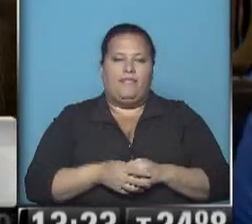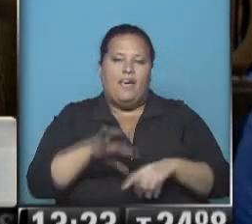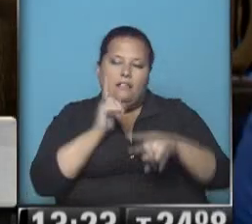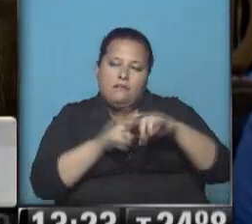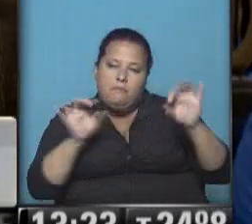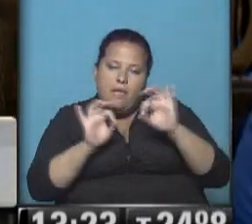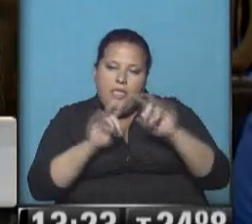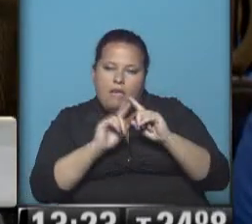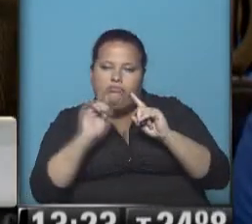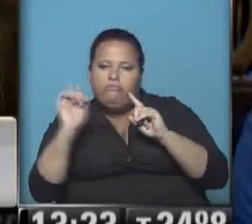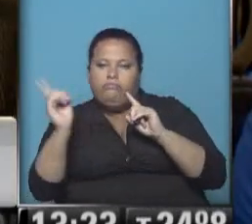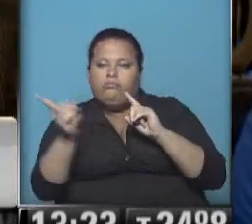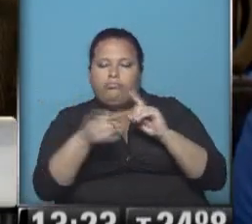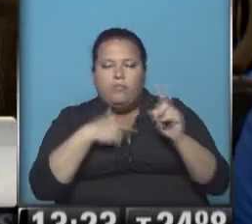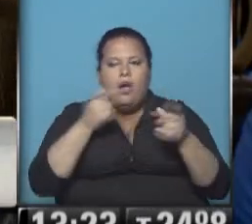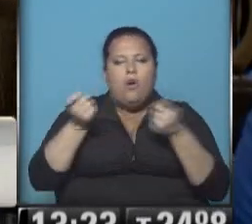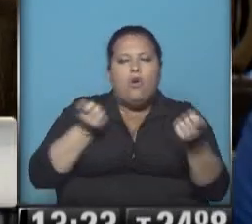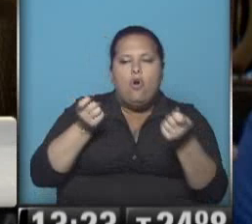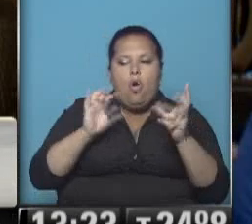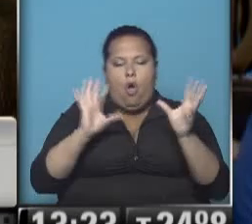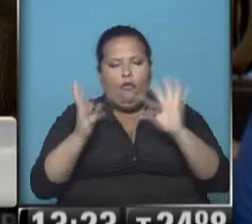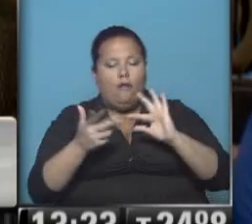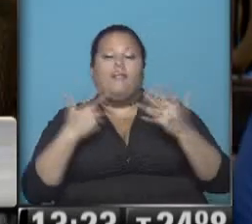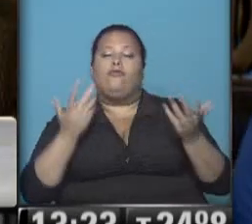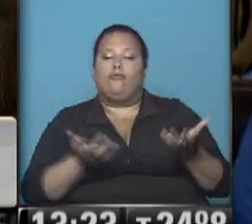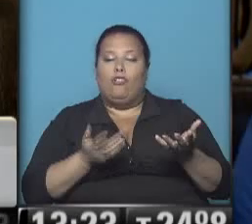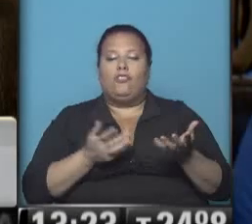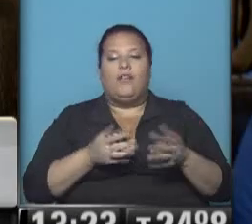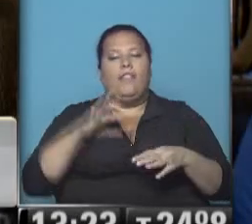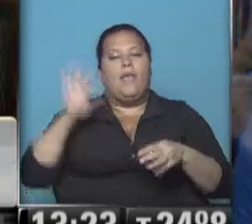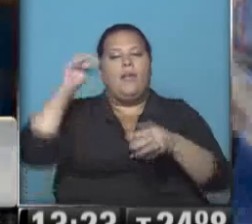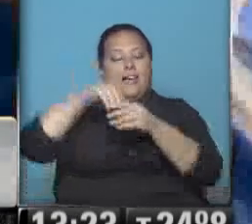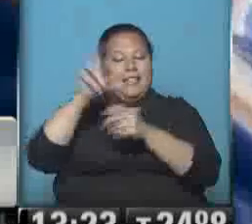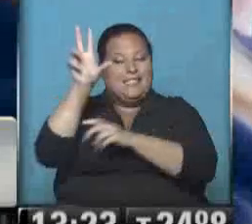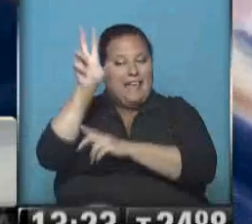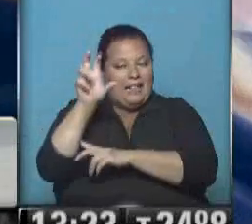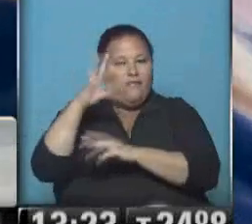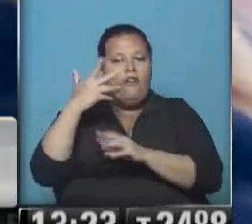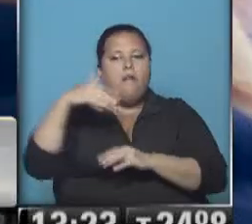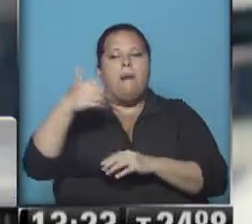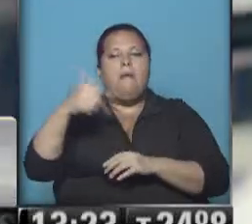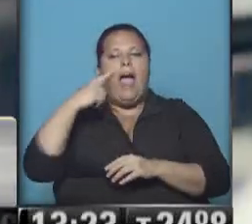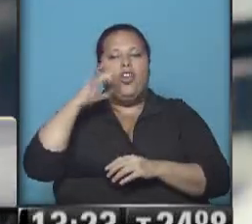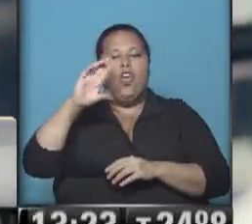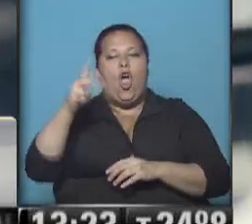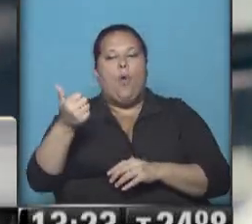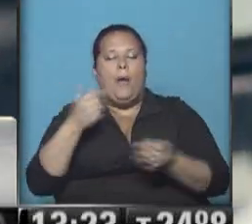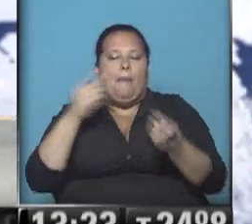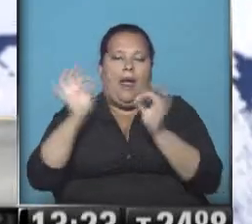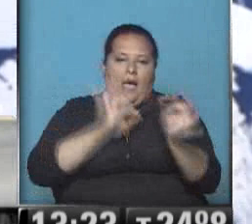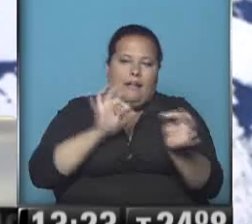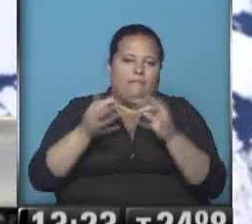calcular bien su trayectoria, realizar las maniobras, entonces hay que colocar al satélite en modo maniobra, por ejemplo, para que realice una